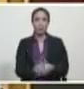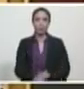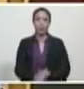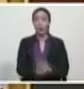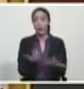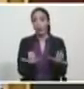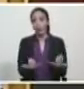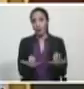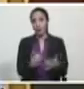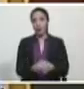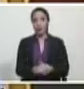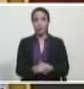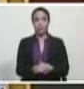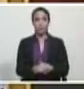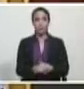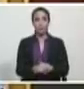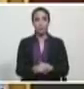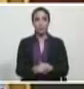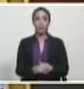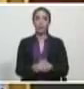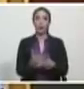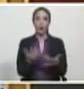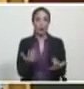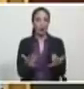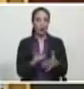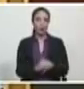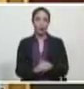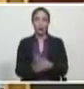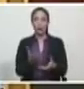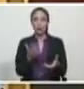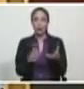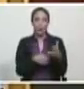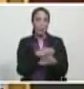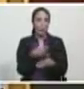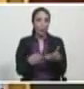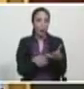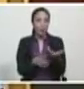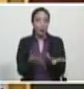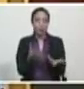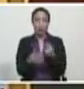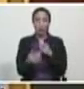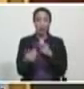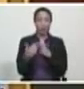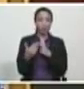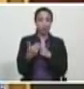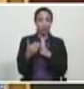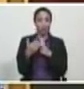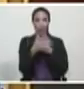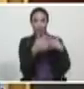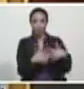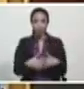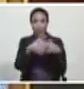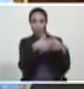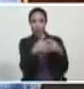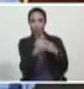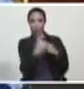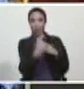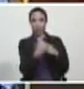enfrentando una gran conspiración contra nuestro país, dirigida desde el imperio